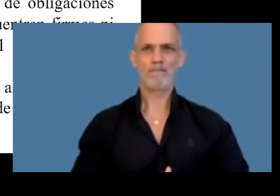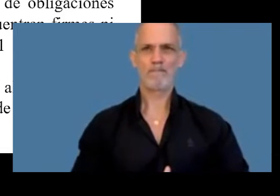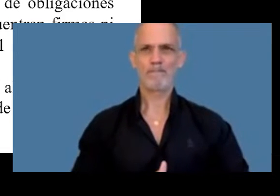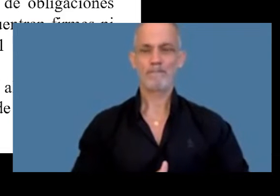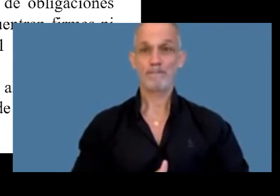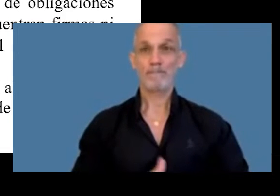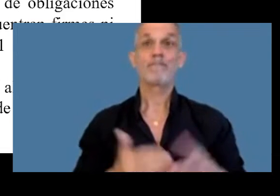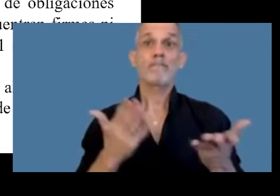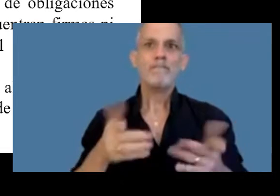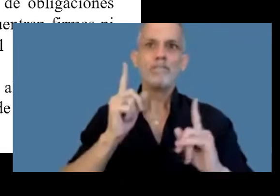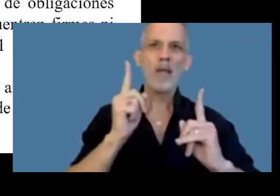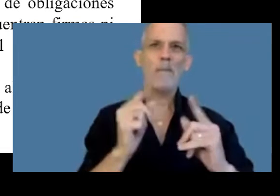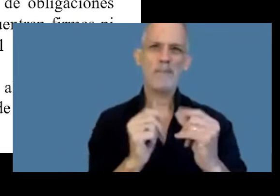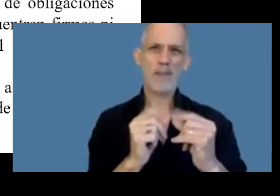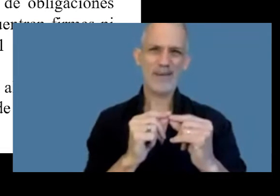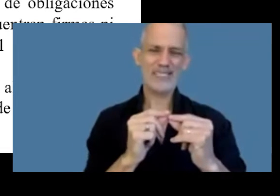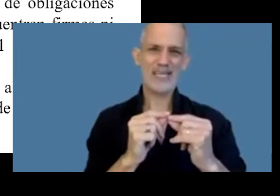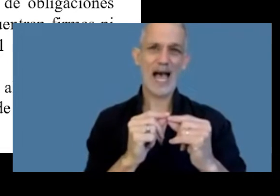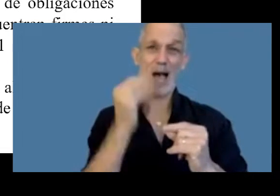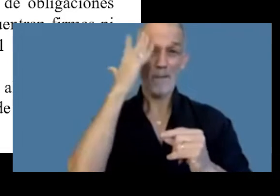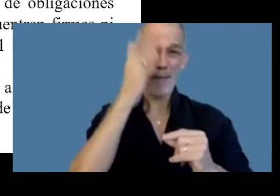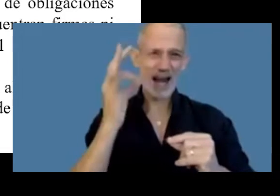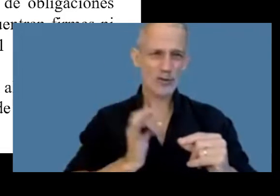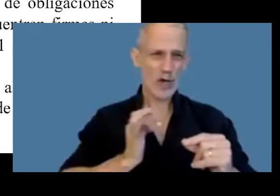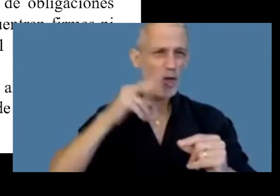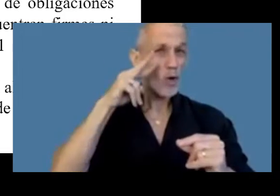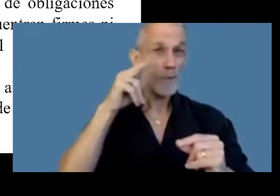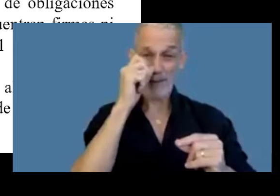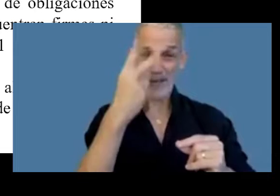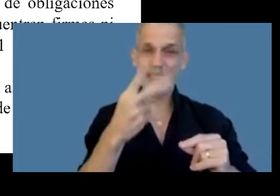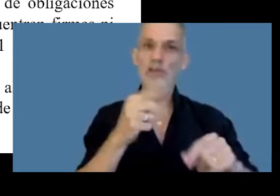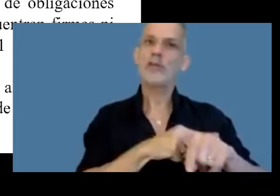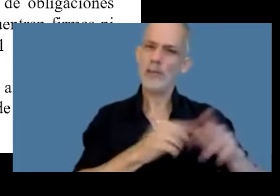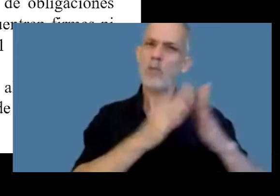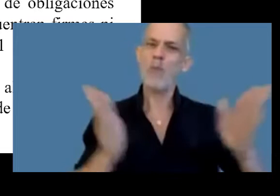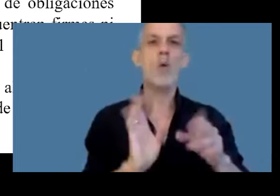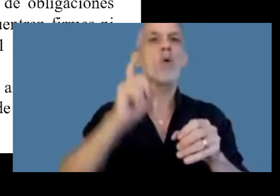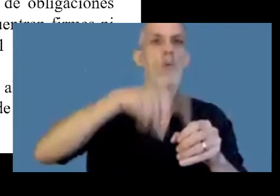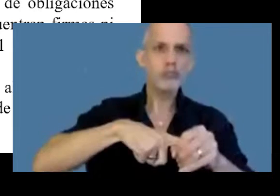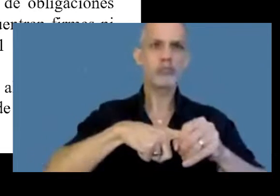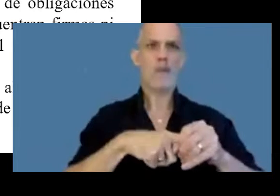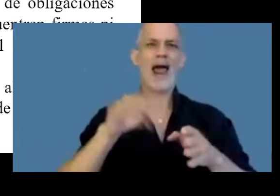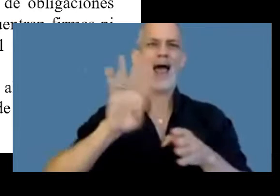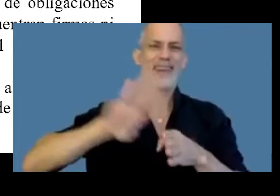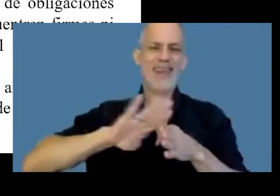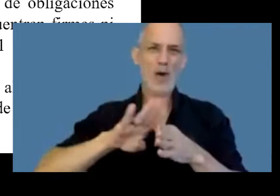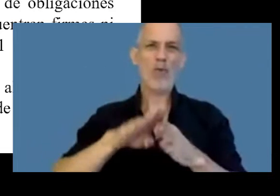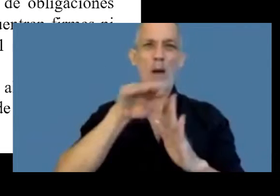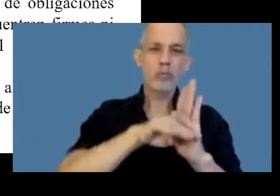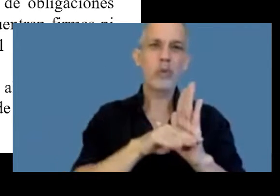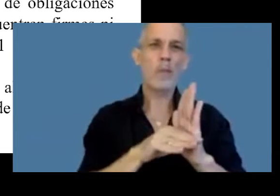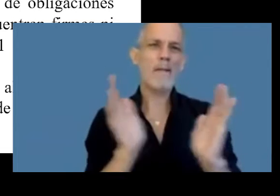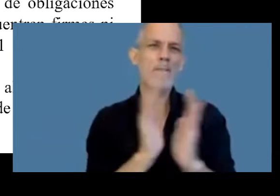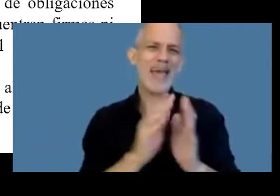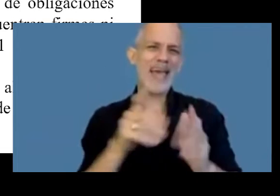A esa misma fecha se extiende el plazo para hacer la adhesión al régimen de deuda para pequeños